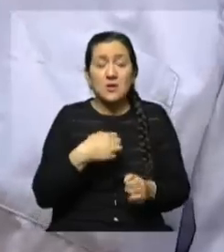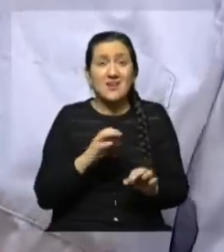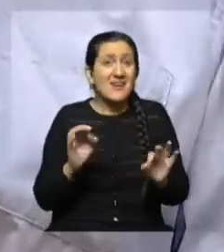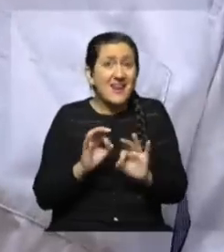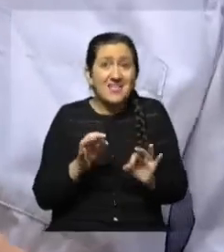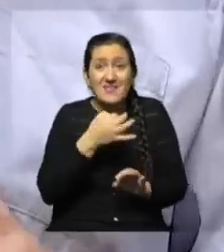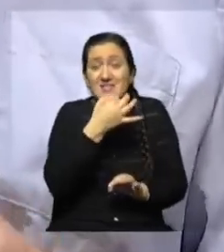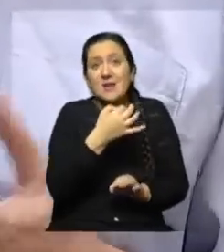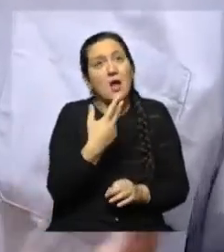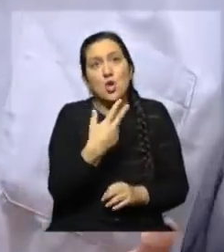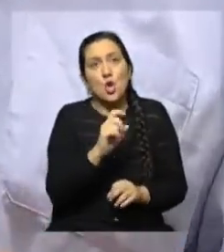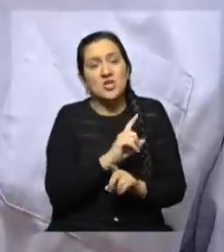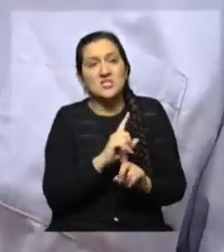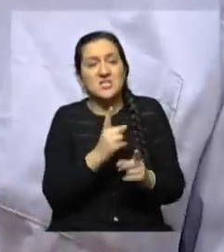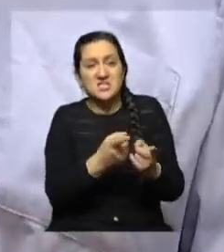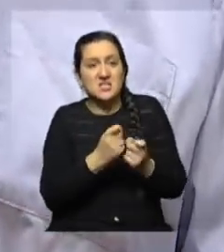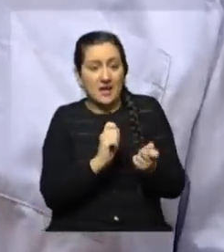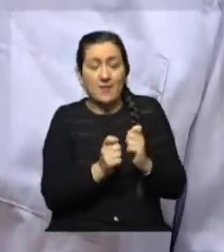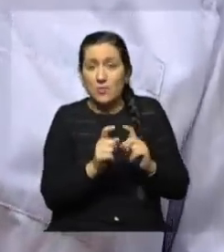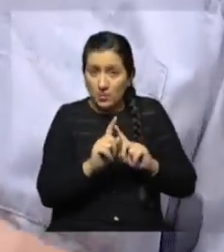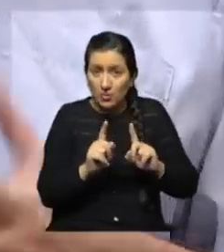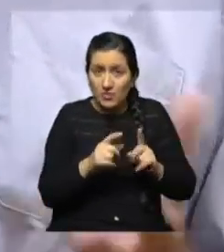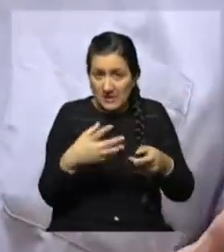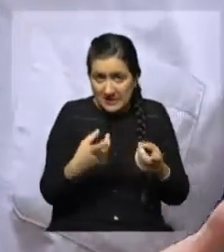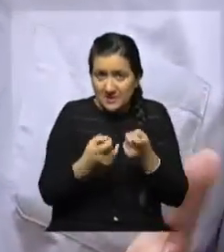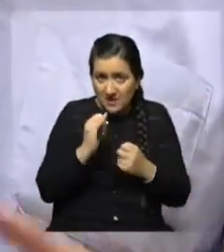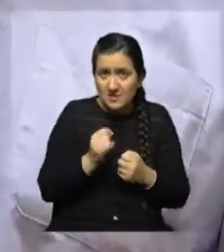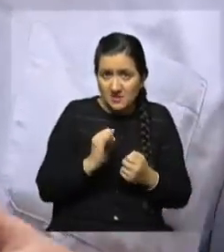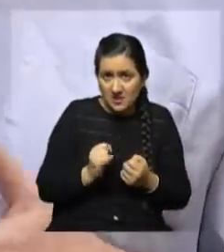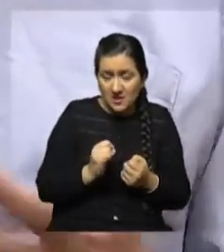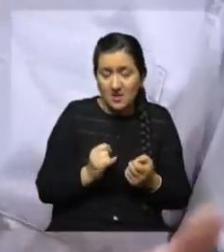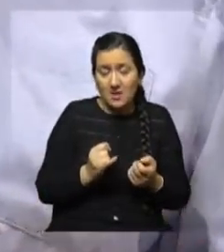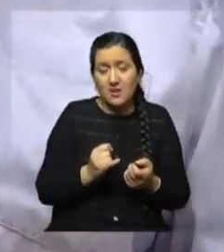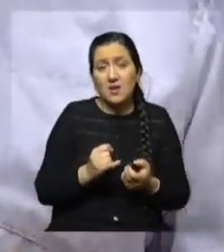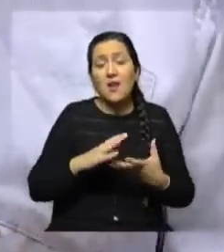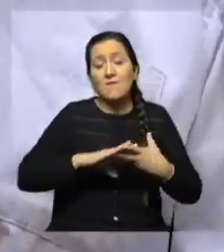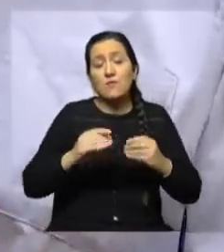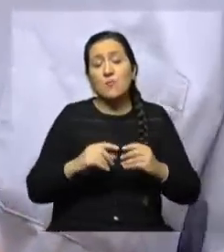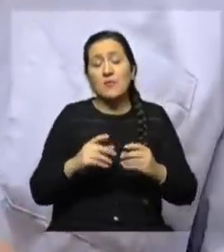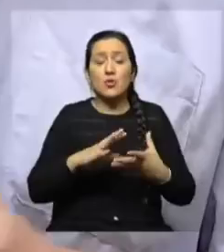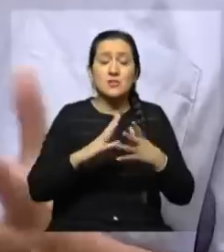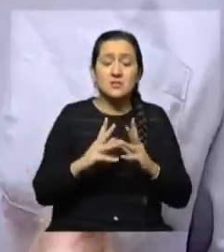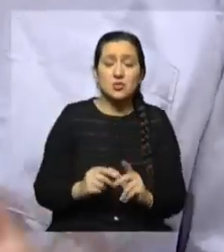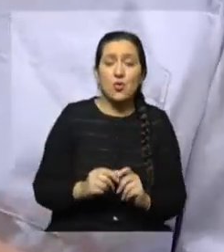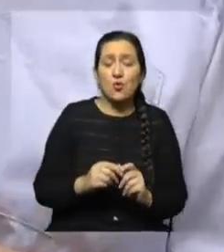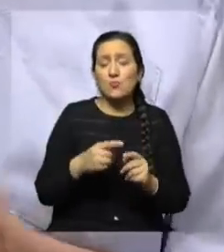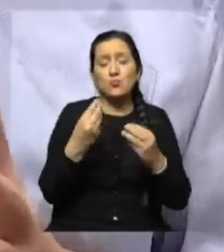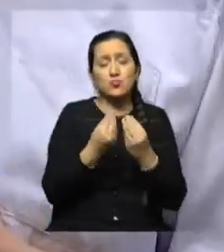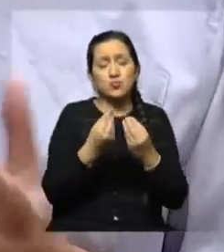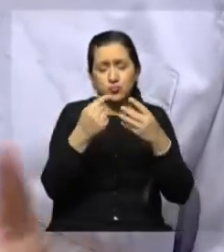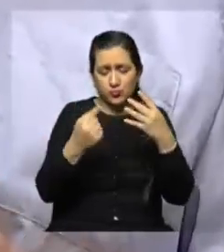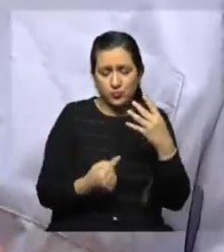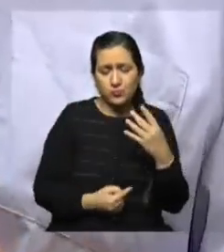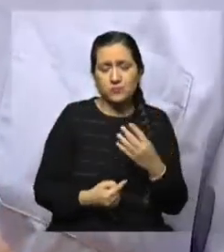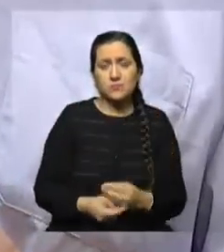que tiene la educación uruguaya de producir cambios en cuanto a su forma de organización a niveles curriculares etcétera digamos